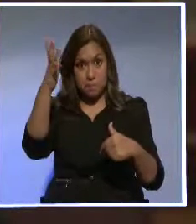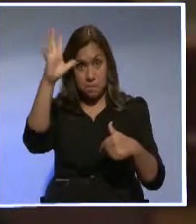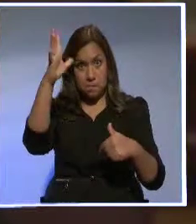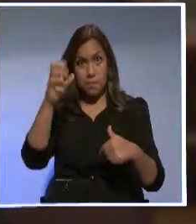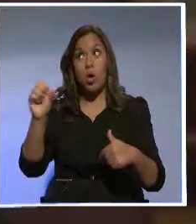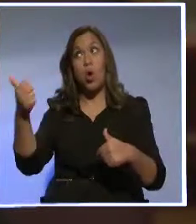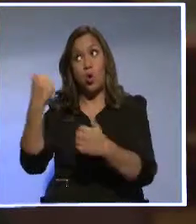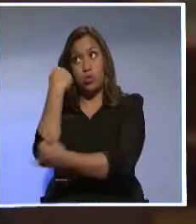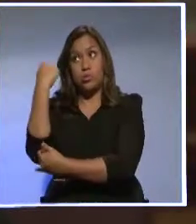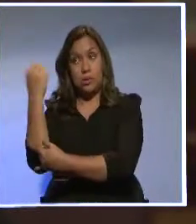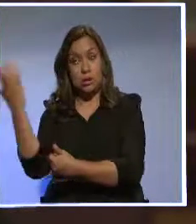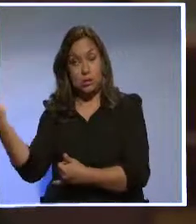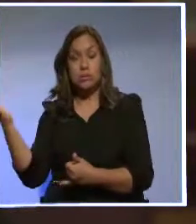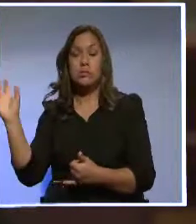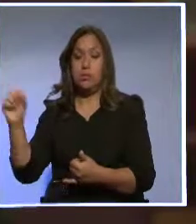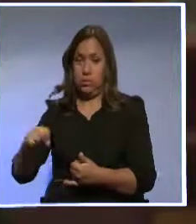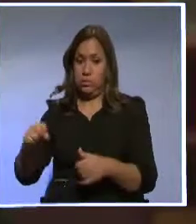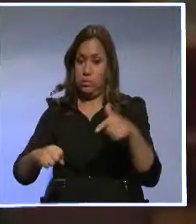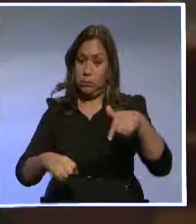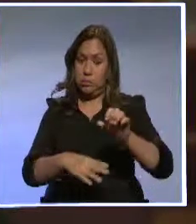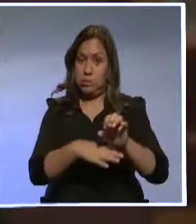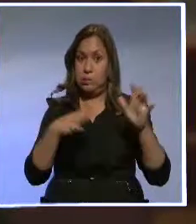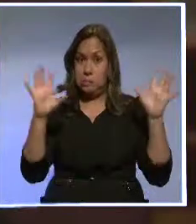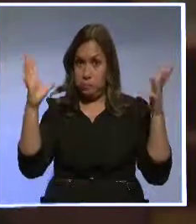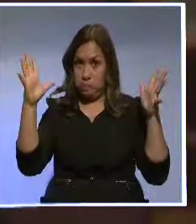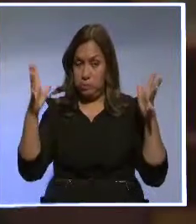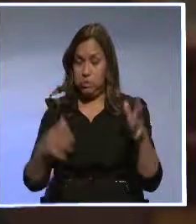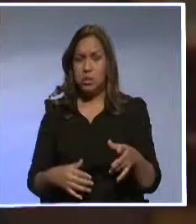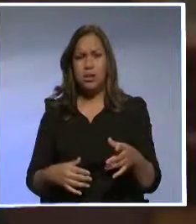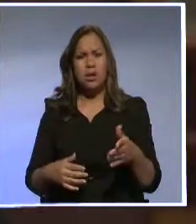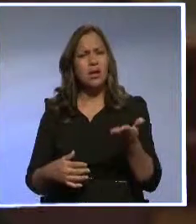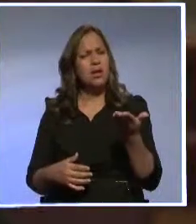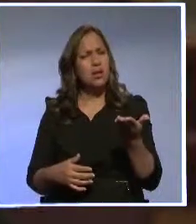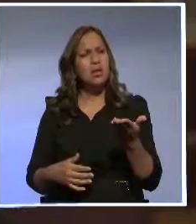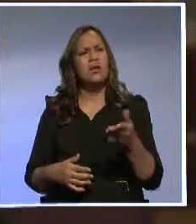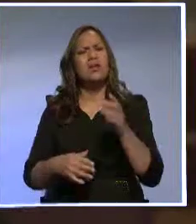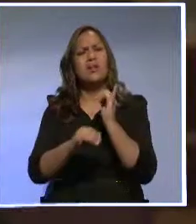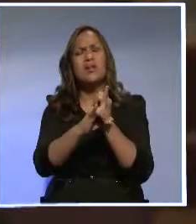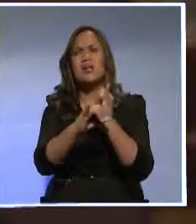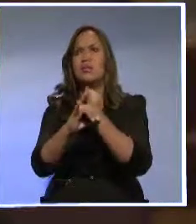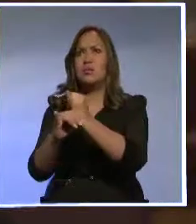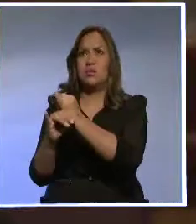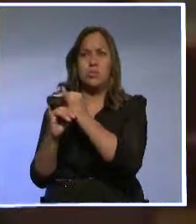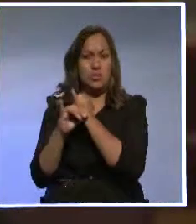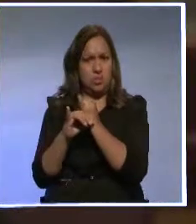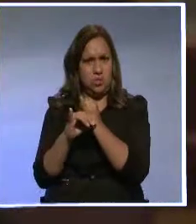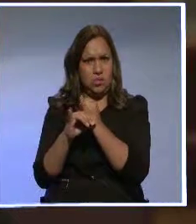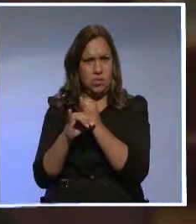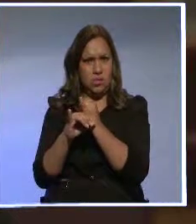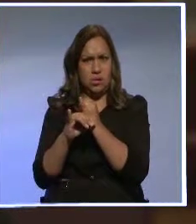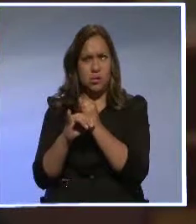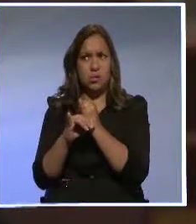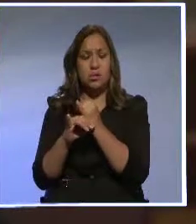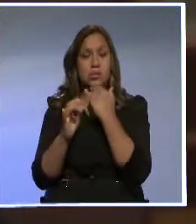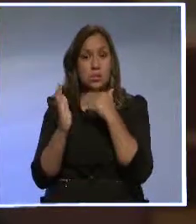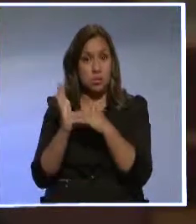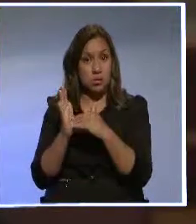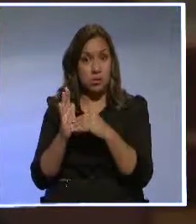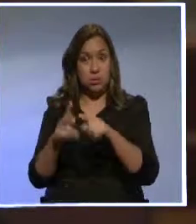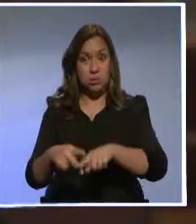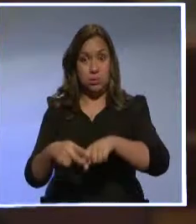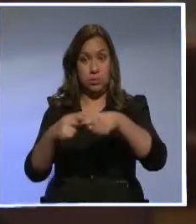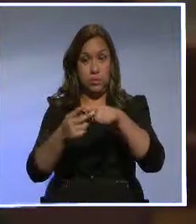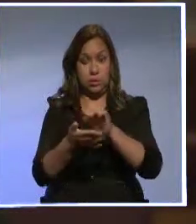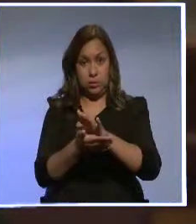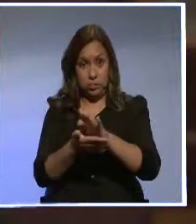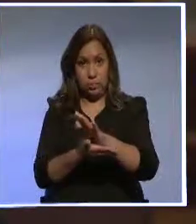problema no está en la ley el problema está en que las instituciones que forman comenzando con la escuela con él luego